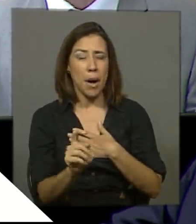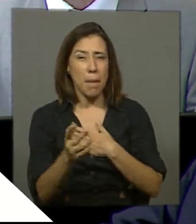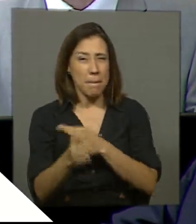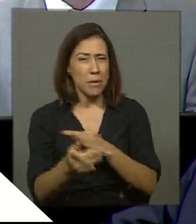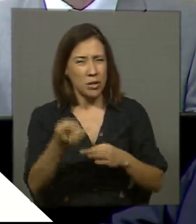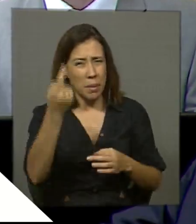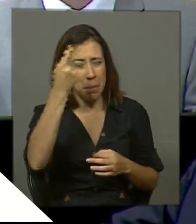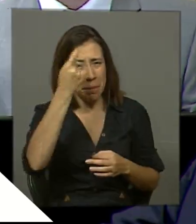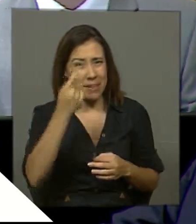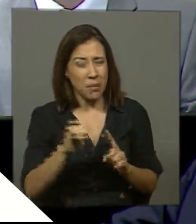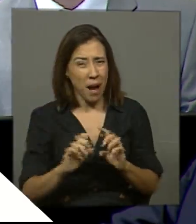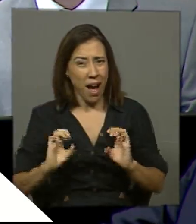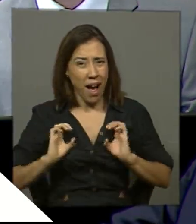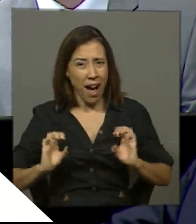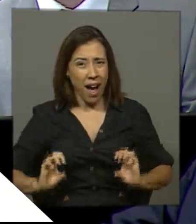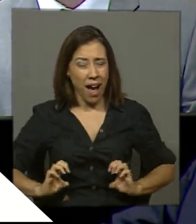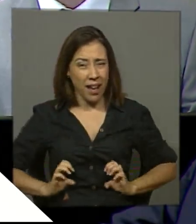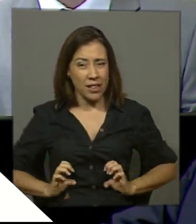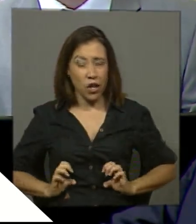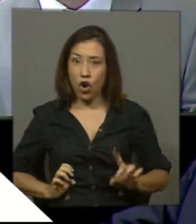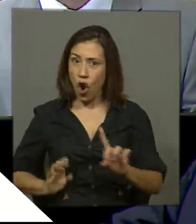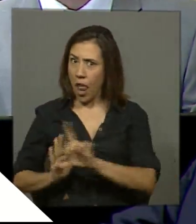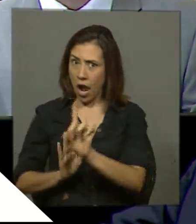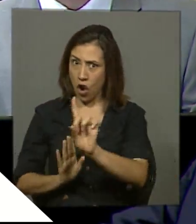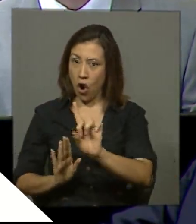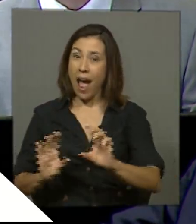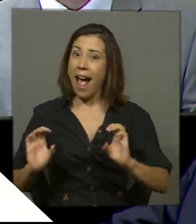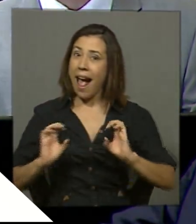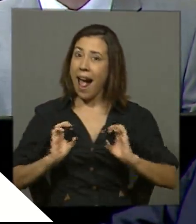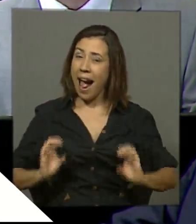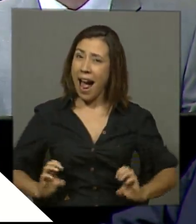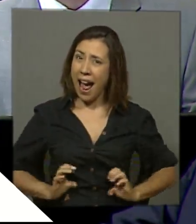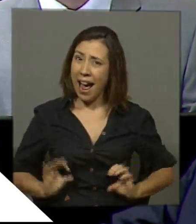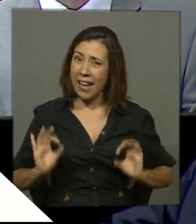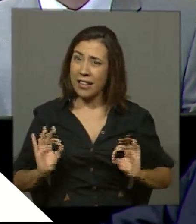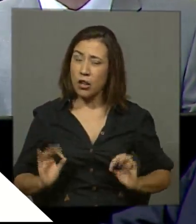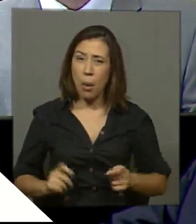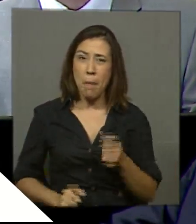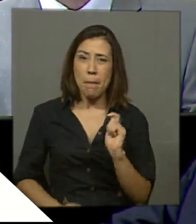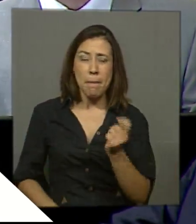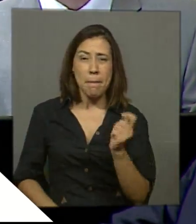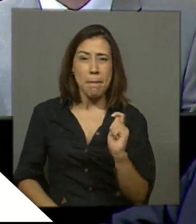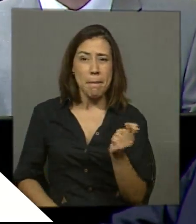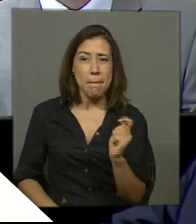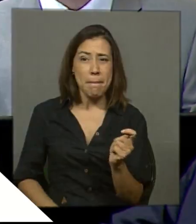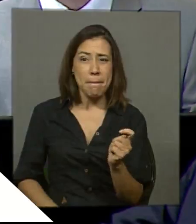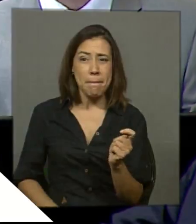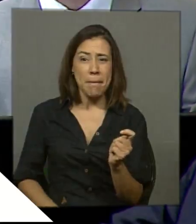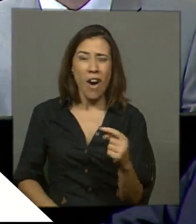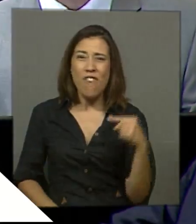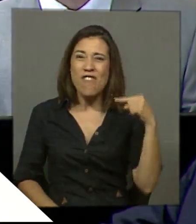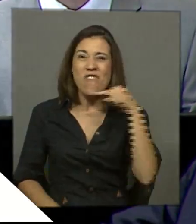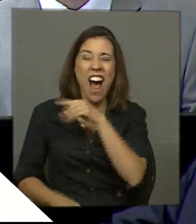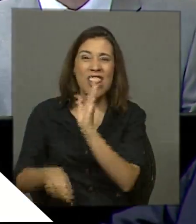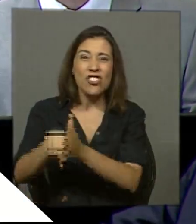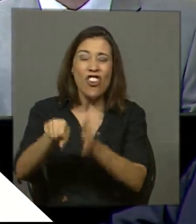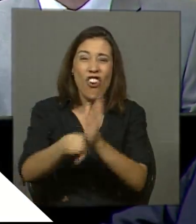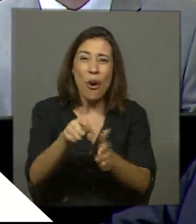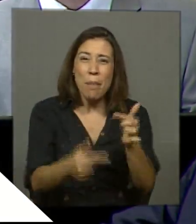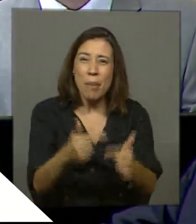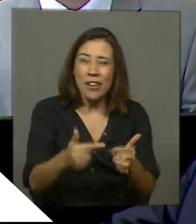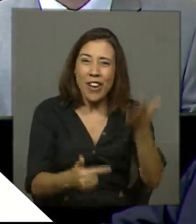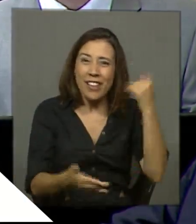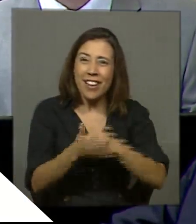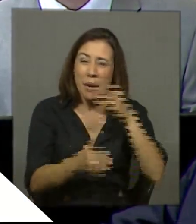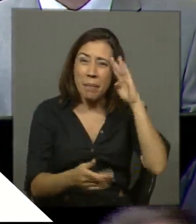usted considera ético no legal el pago a falsos exonerados y que